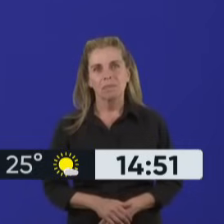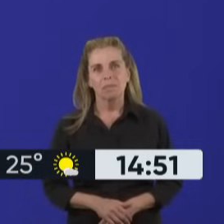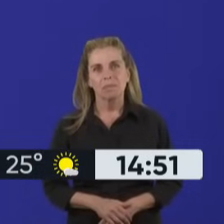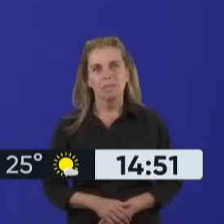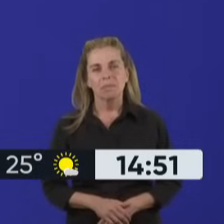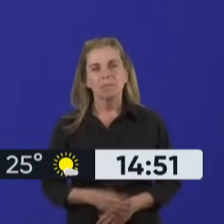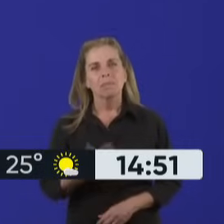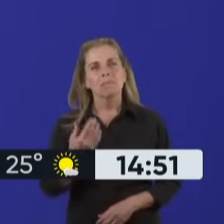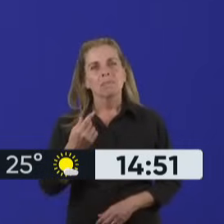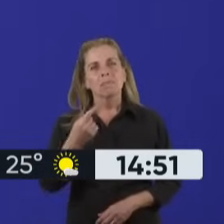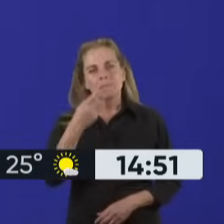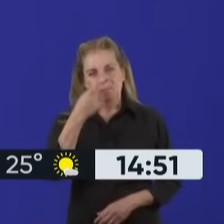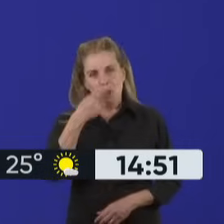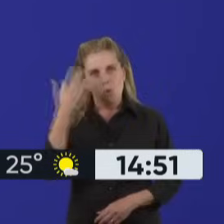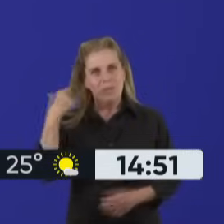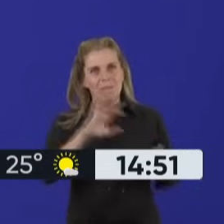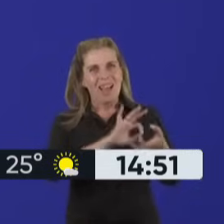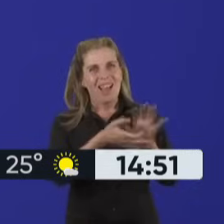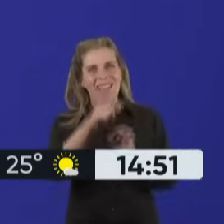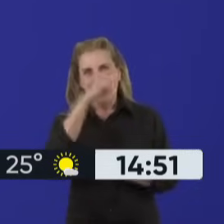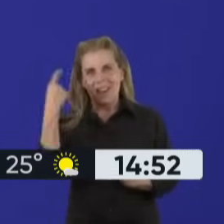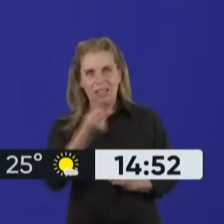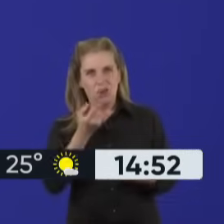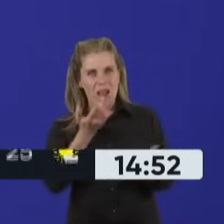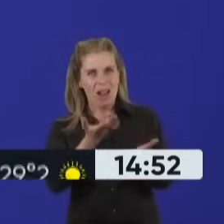en la presentación del presupuesto,